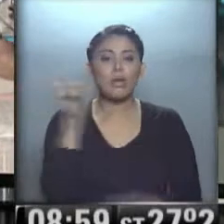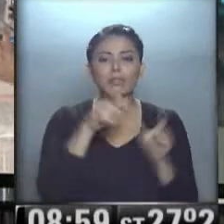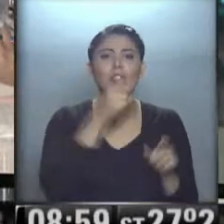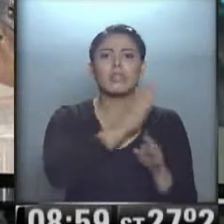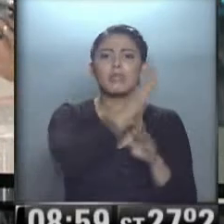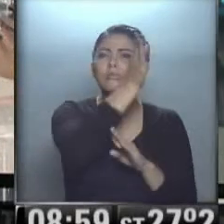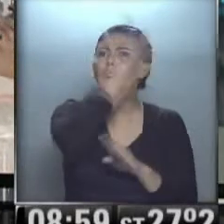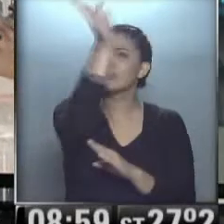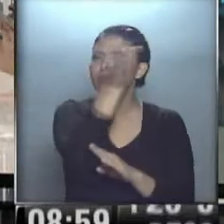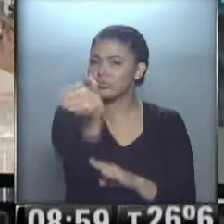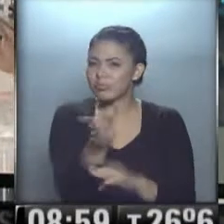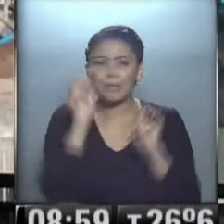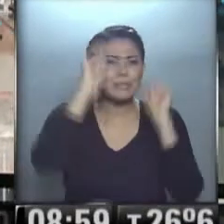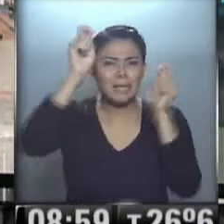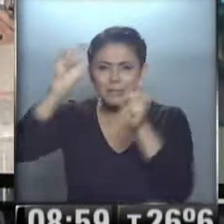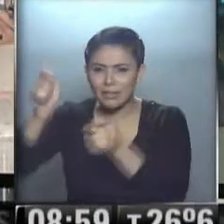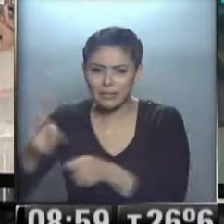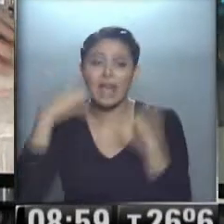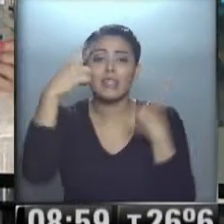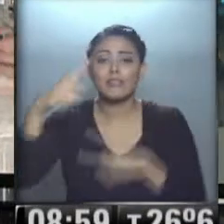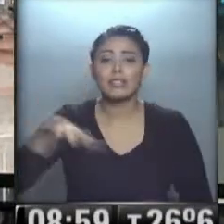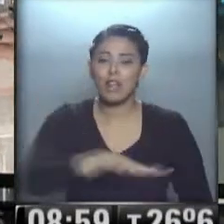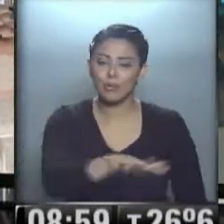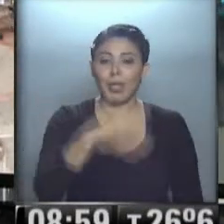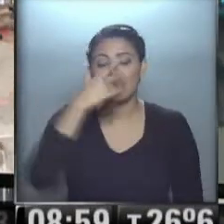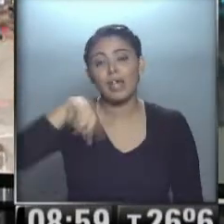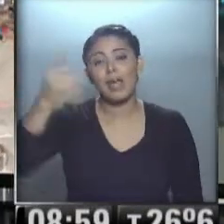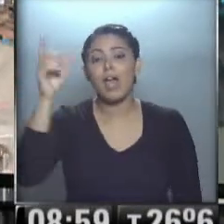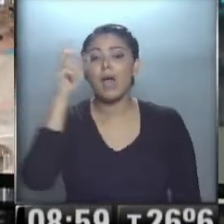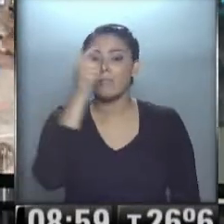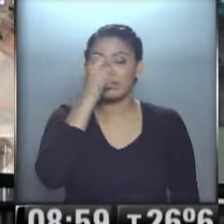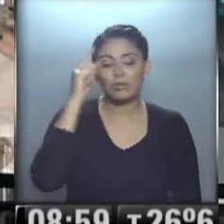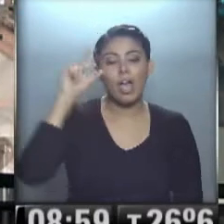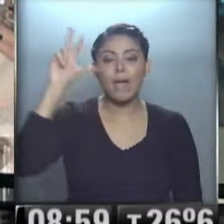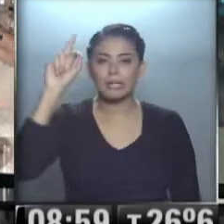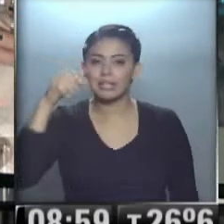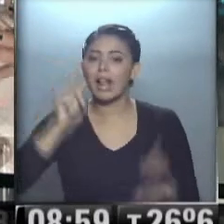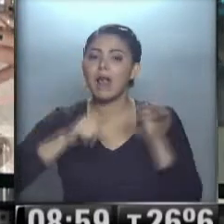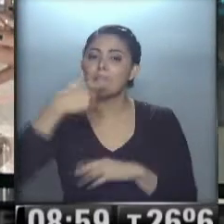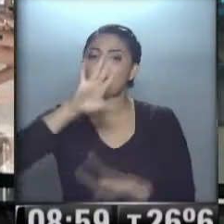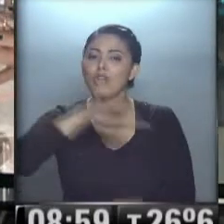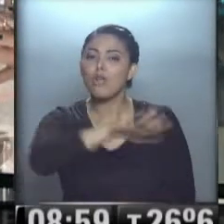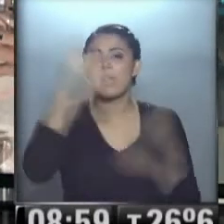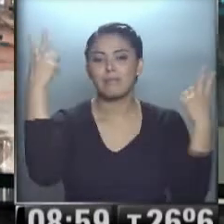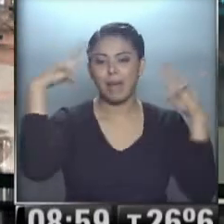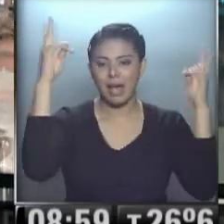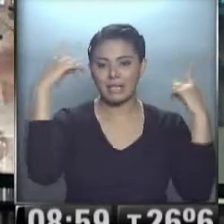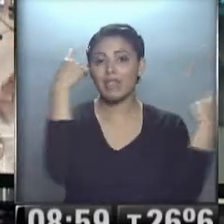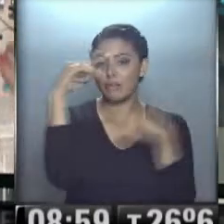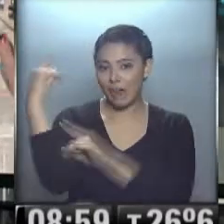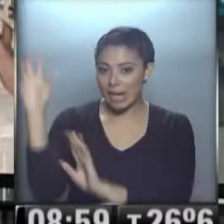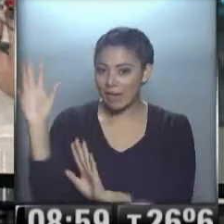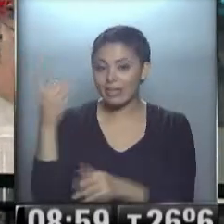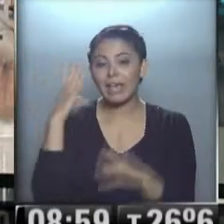puntos para visitar a las familias diferentes era ya el 29 30 donde mucha gente decide ir a lugares turísticos para